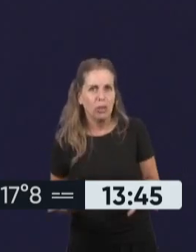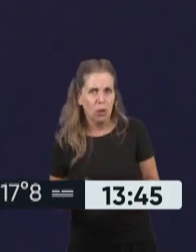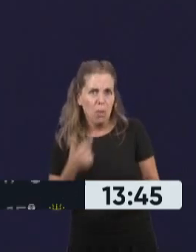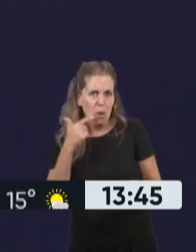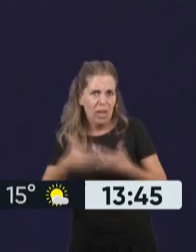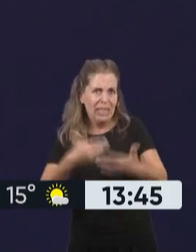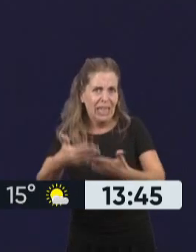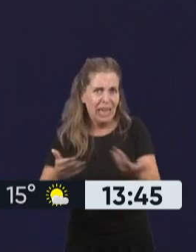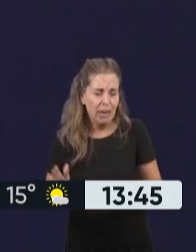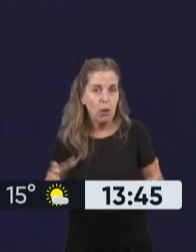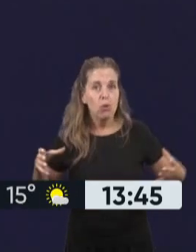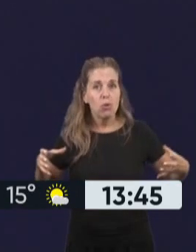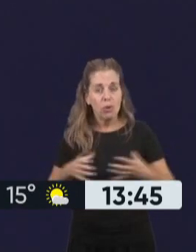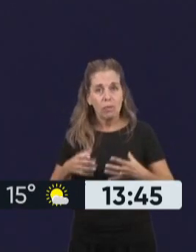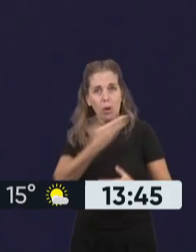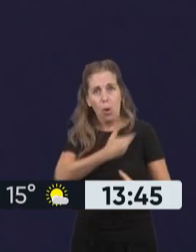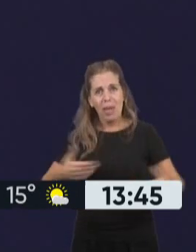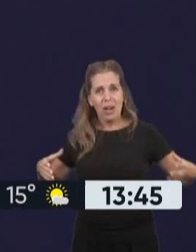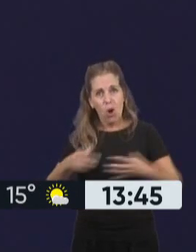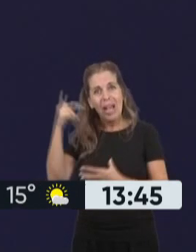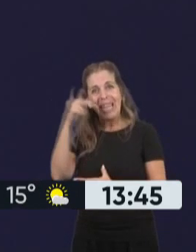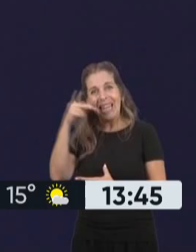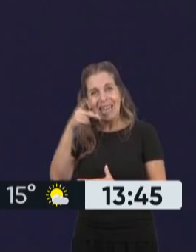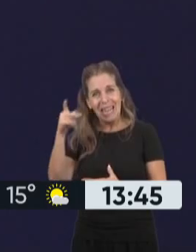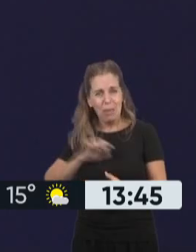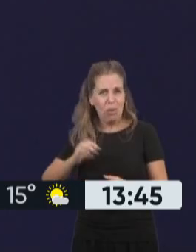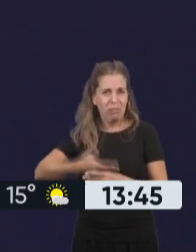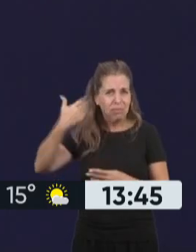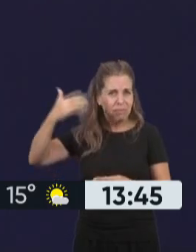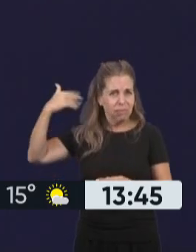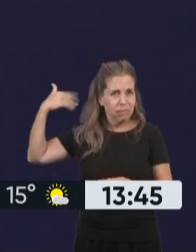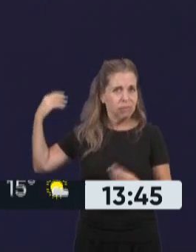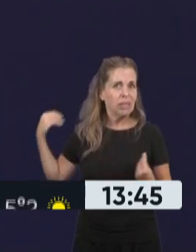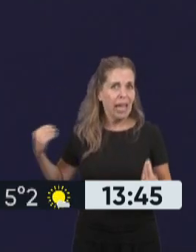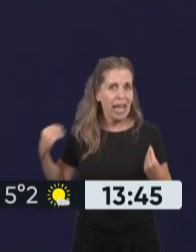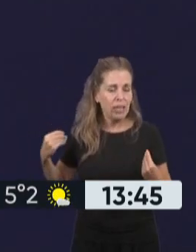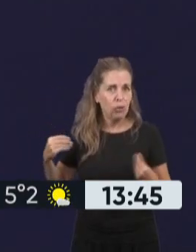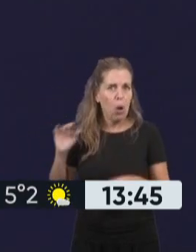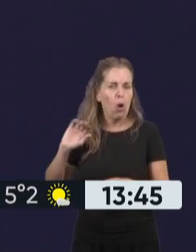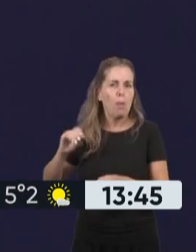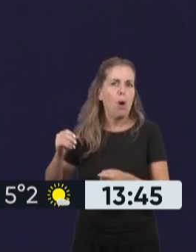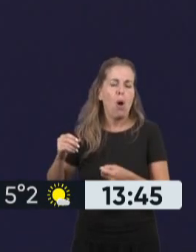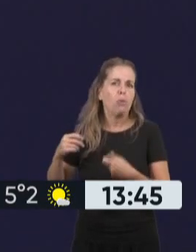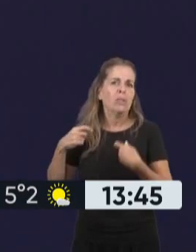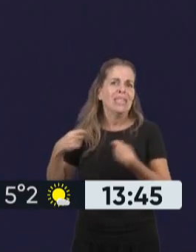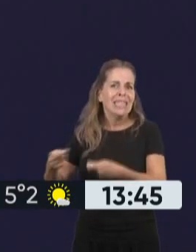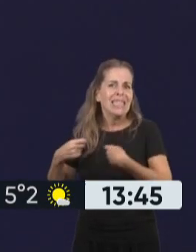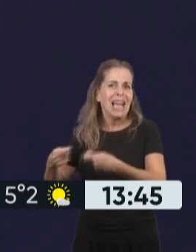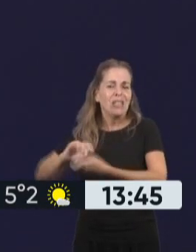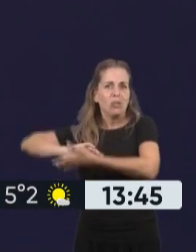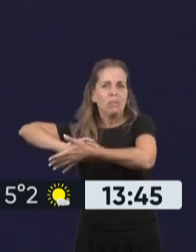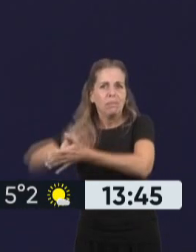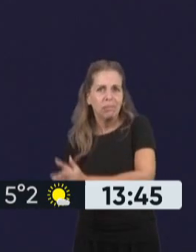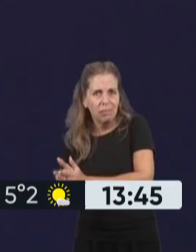Y el kirchnerismo se comió, se pulverizó, se